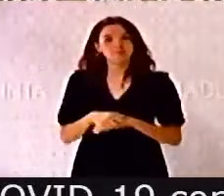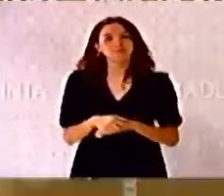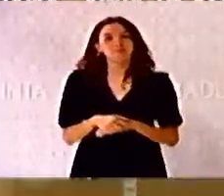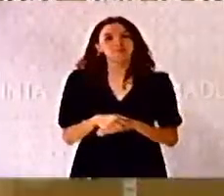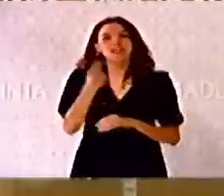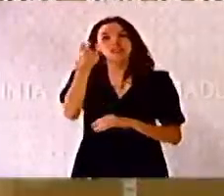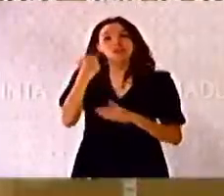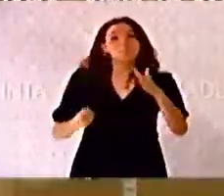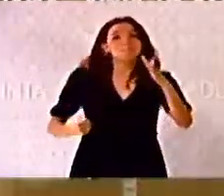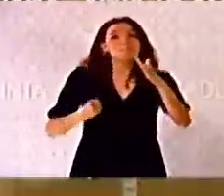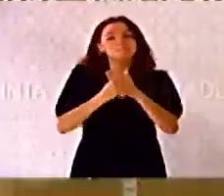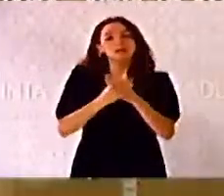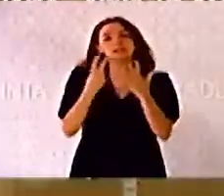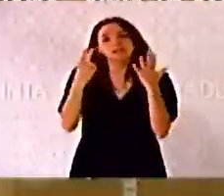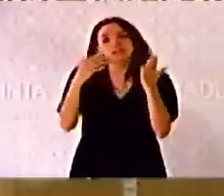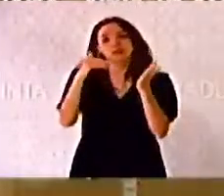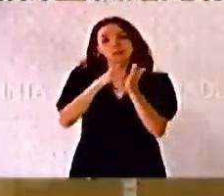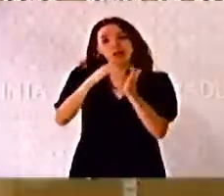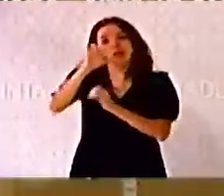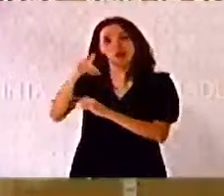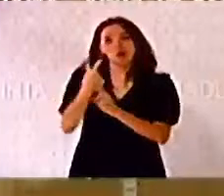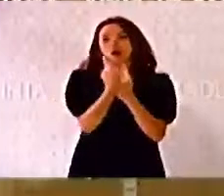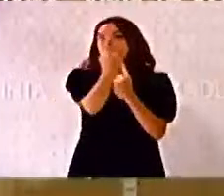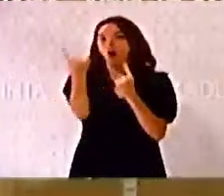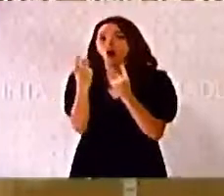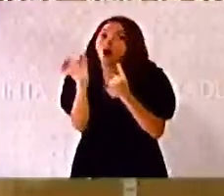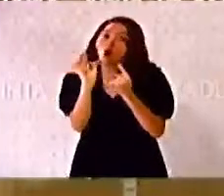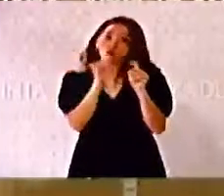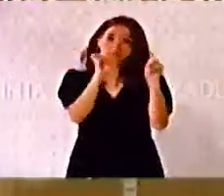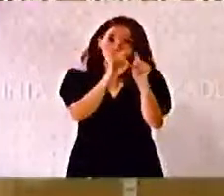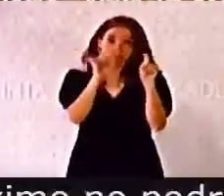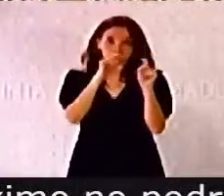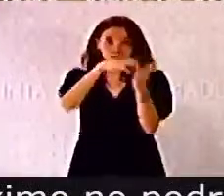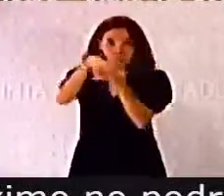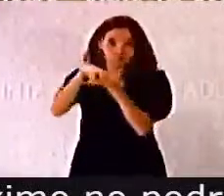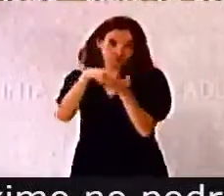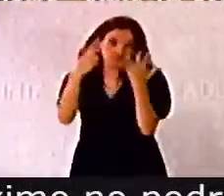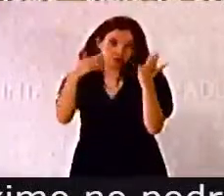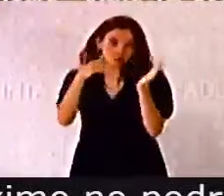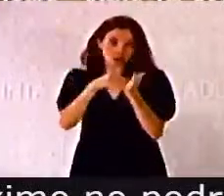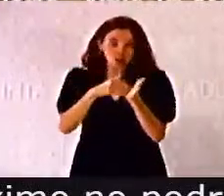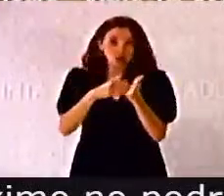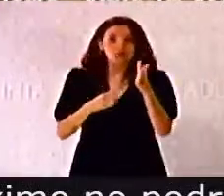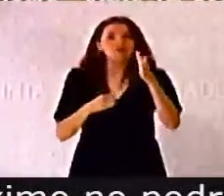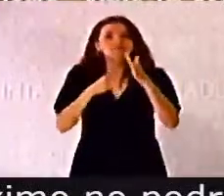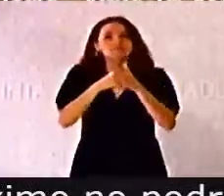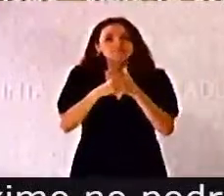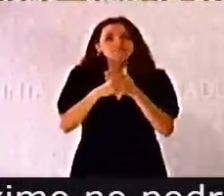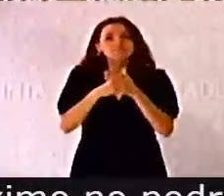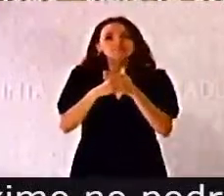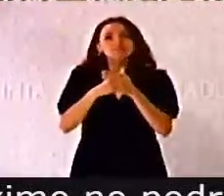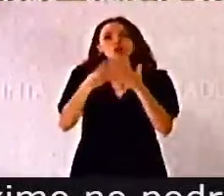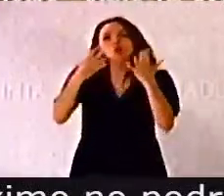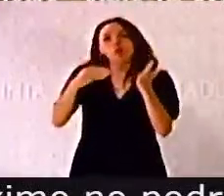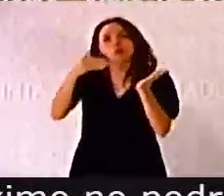ayuda no podrá superar los 7.000 euros por persona o entidad beneficiaria y se estima un máximo de 9.000